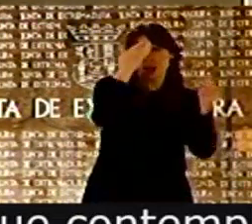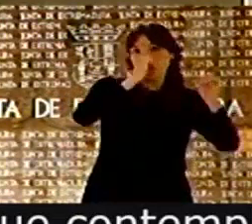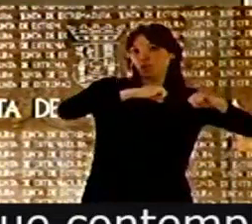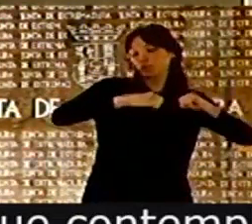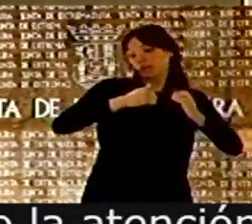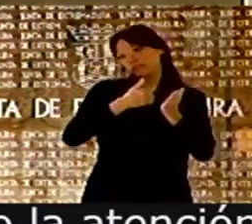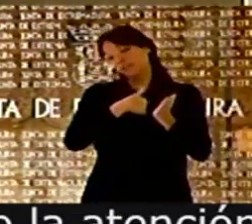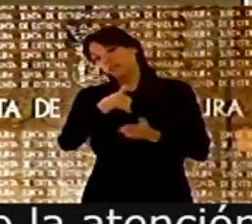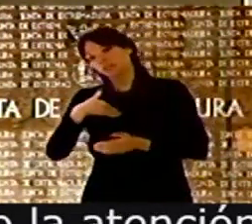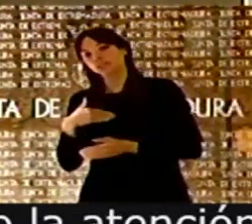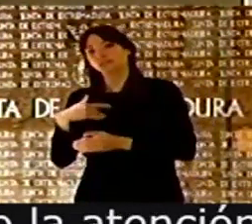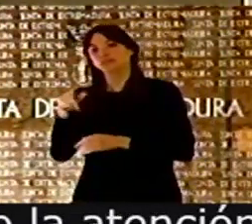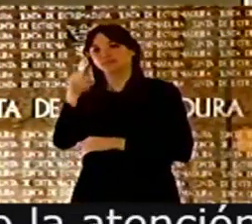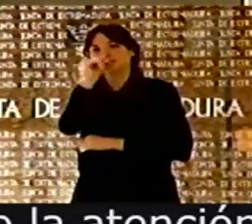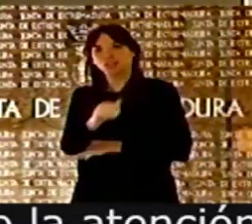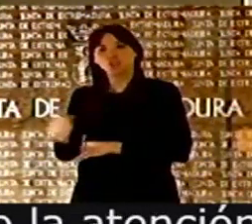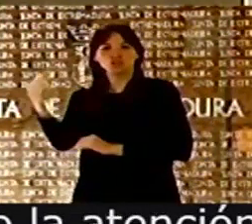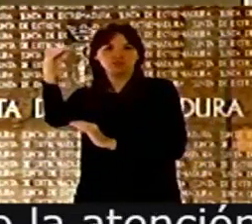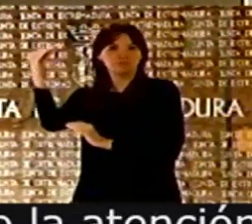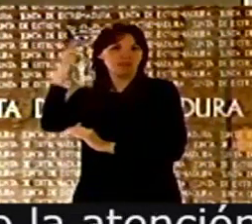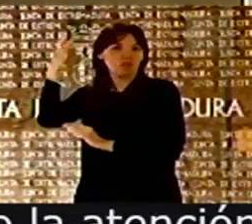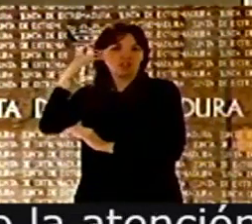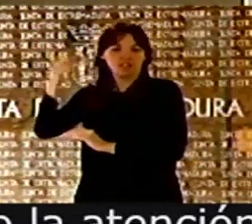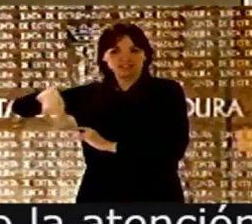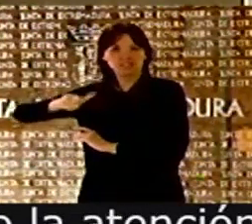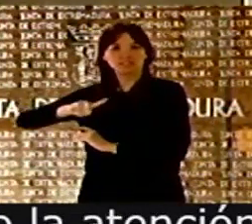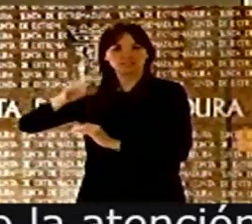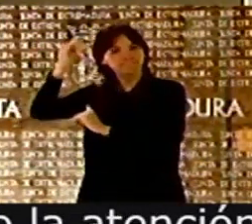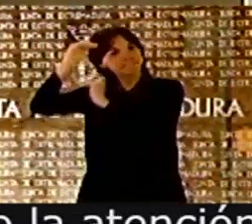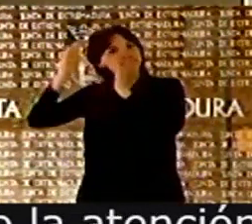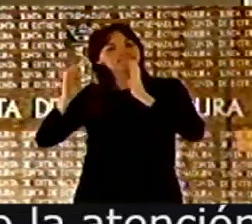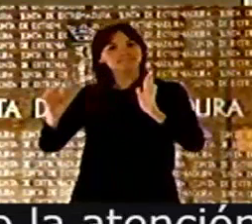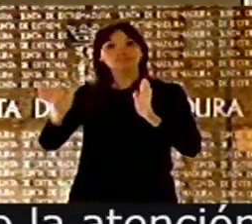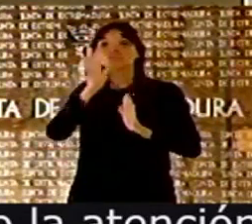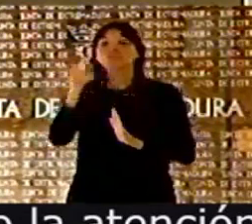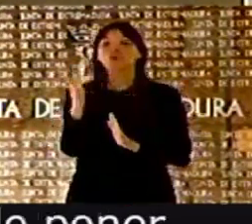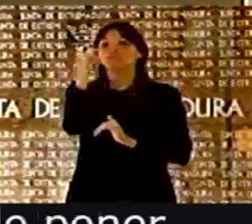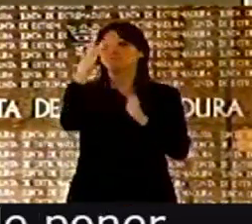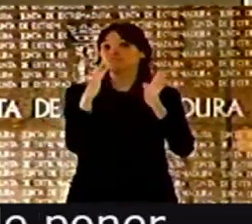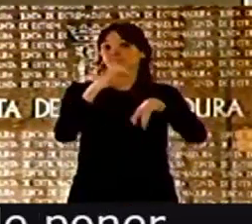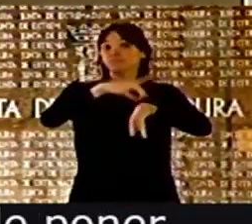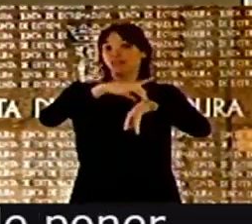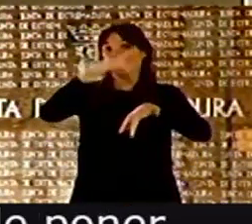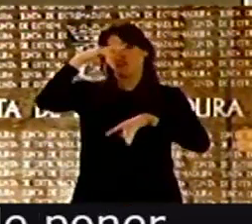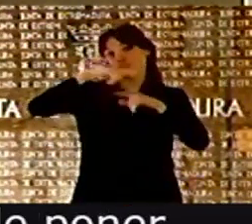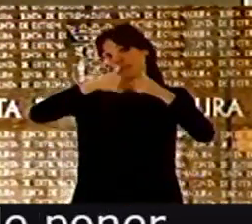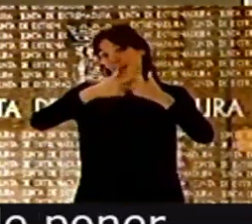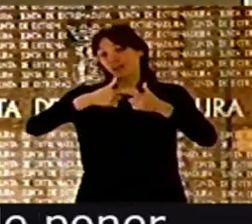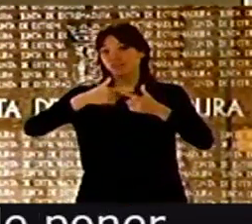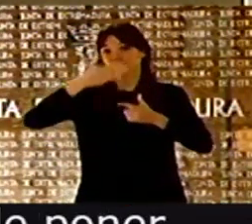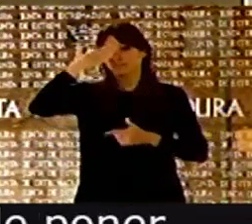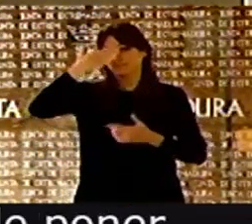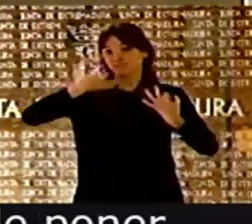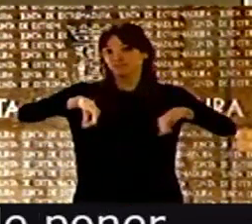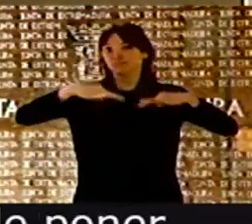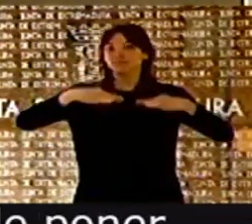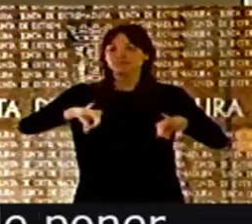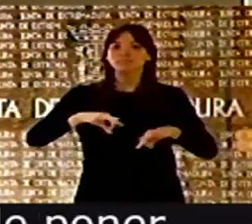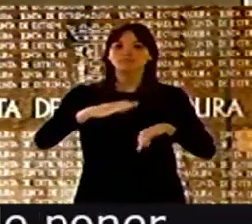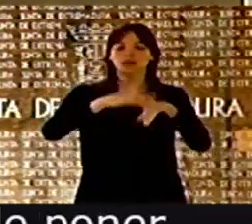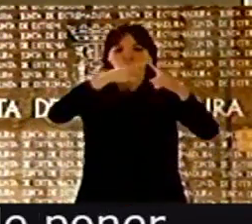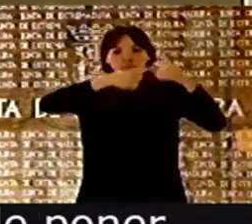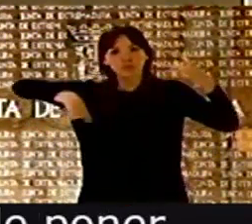adolescentes por otro. Se trata de poner desde la atención primaria la derivación a una unidad de atención funcional a